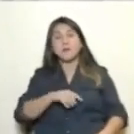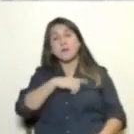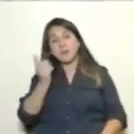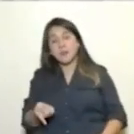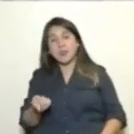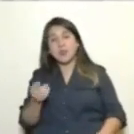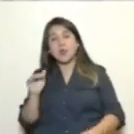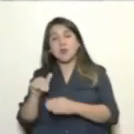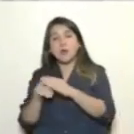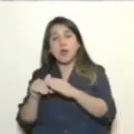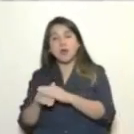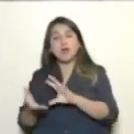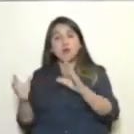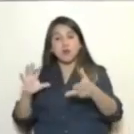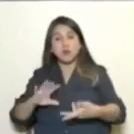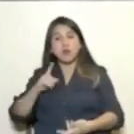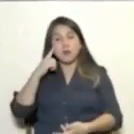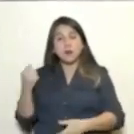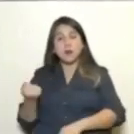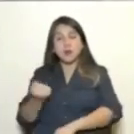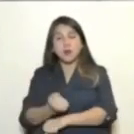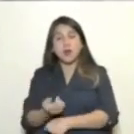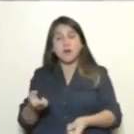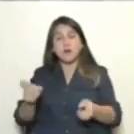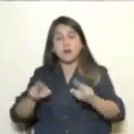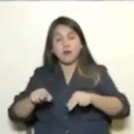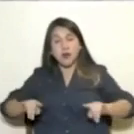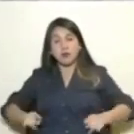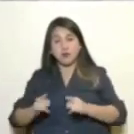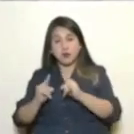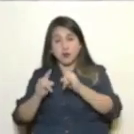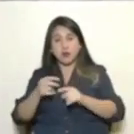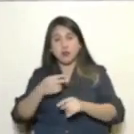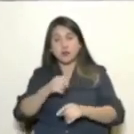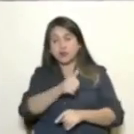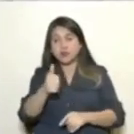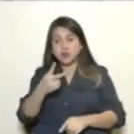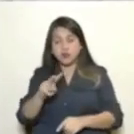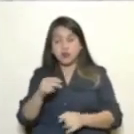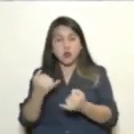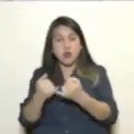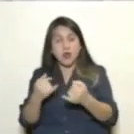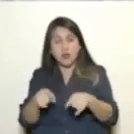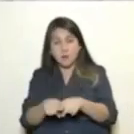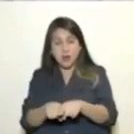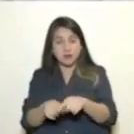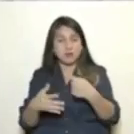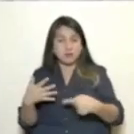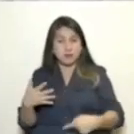y un Banco Mundial para ayudar a la reconstrucción entre todos sus hermanos, etcétera, etcétera.